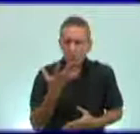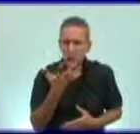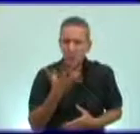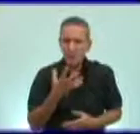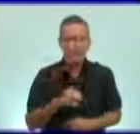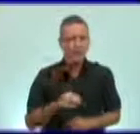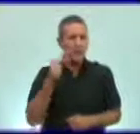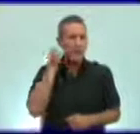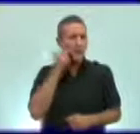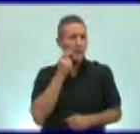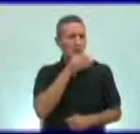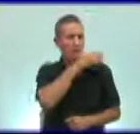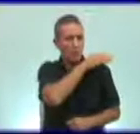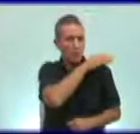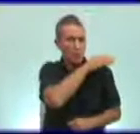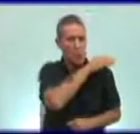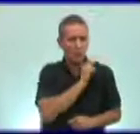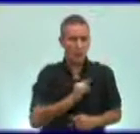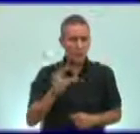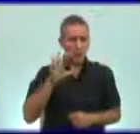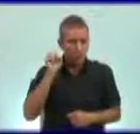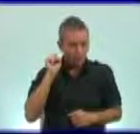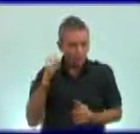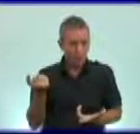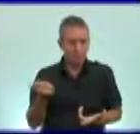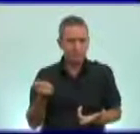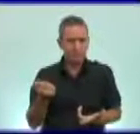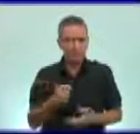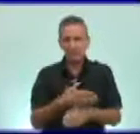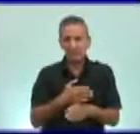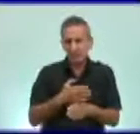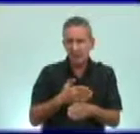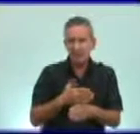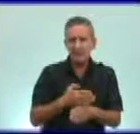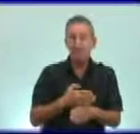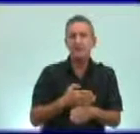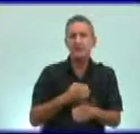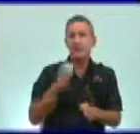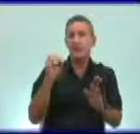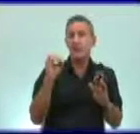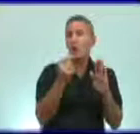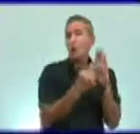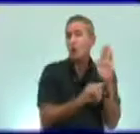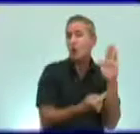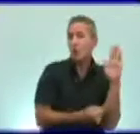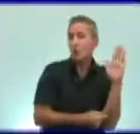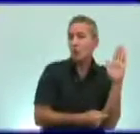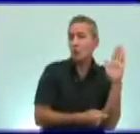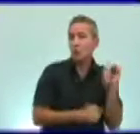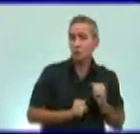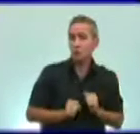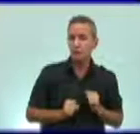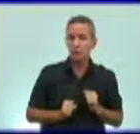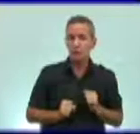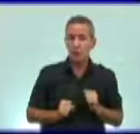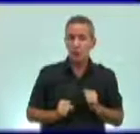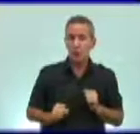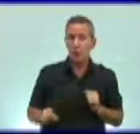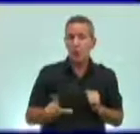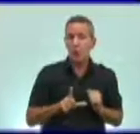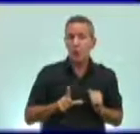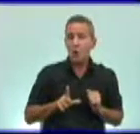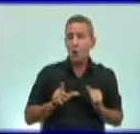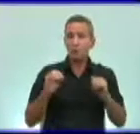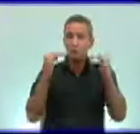Bolívar es comprenderlo desde diferentes opciones socioclasistas que usted sencillamente defiende. Y